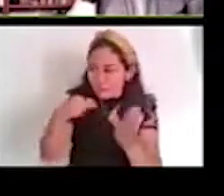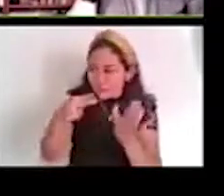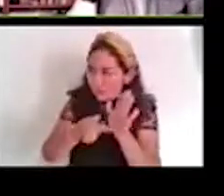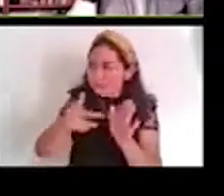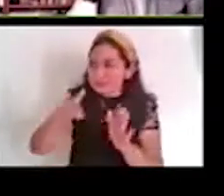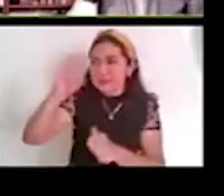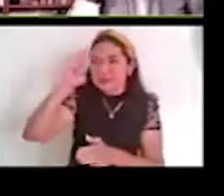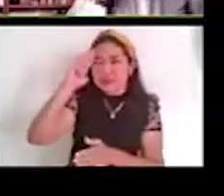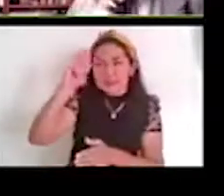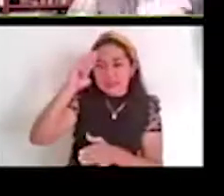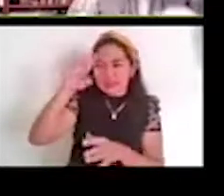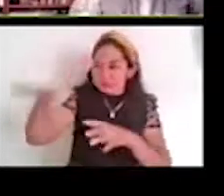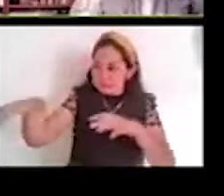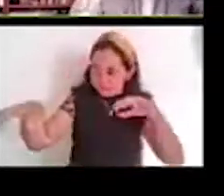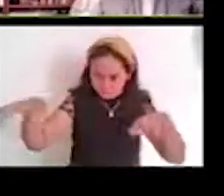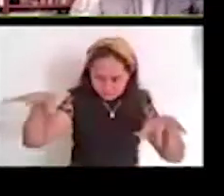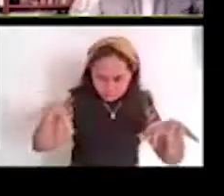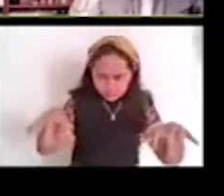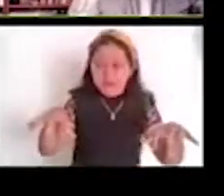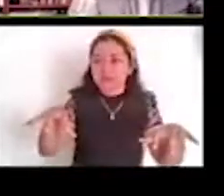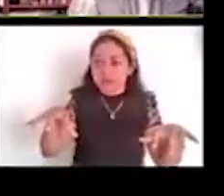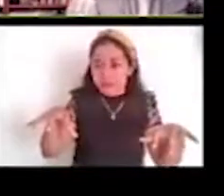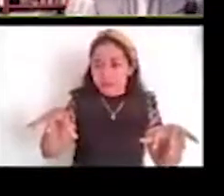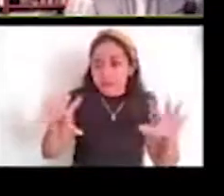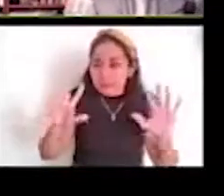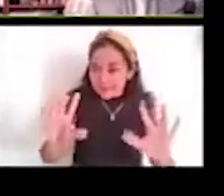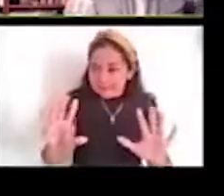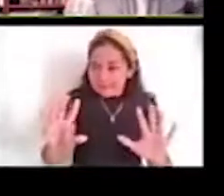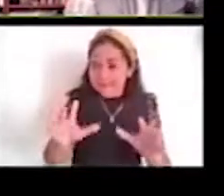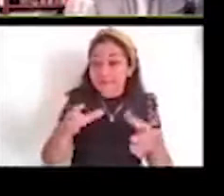muchas cosas. Tenochtitlan fue